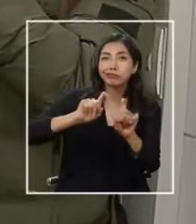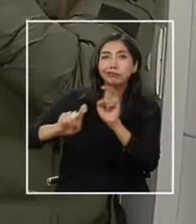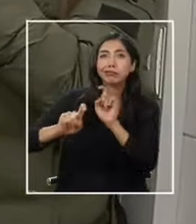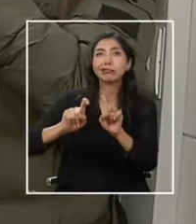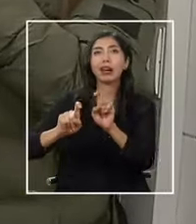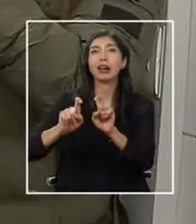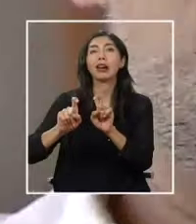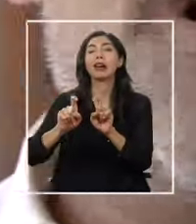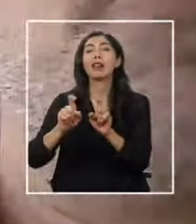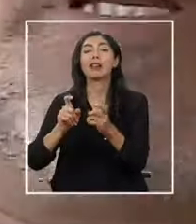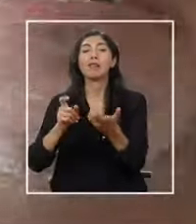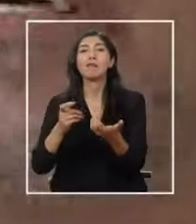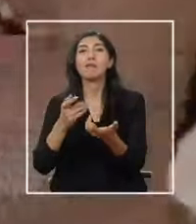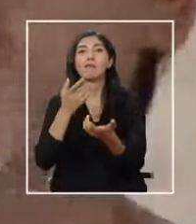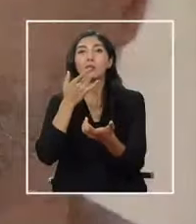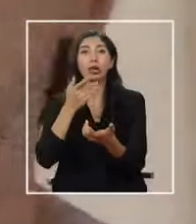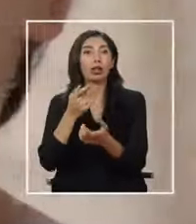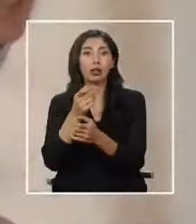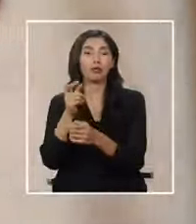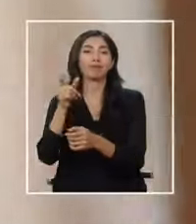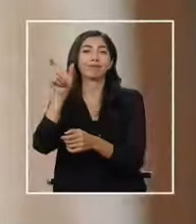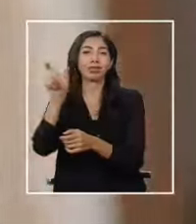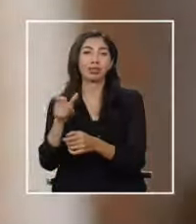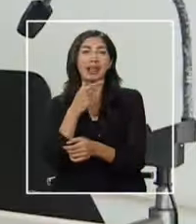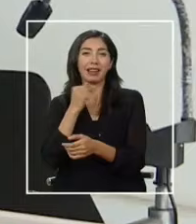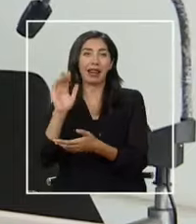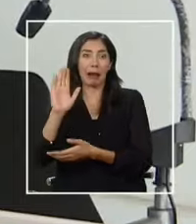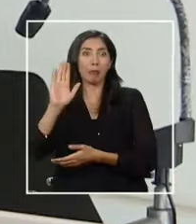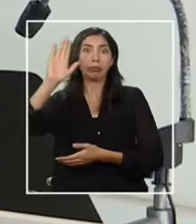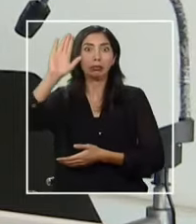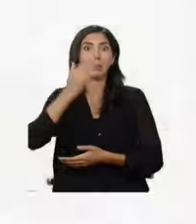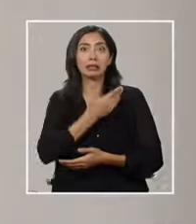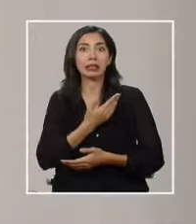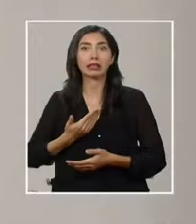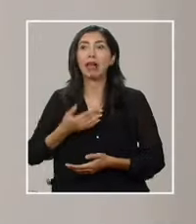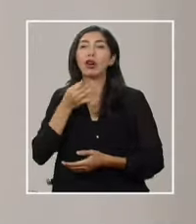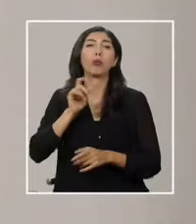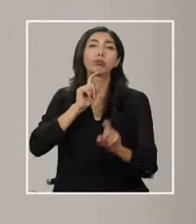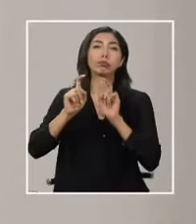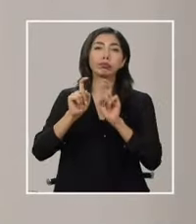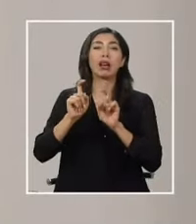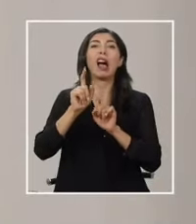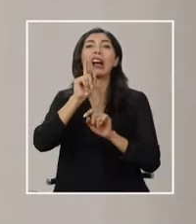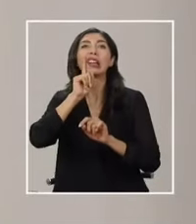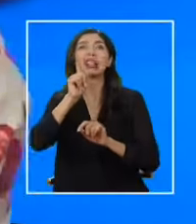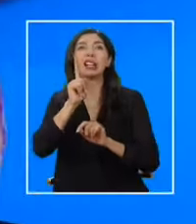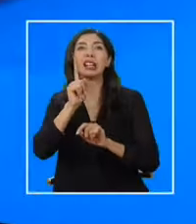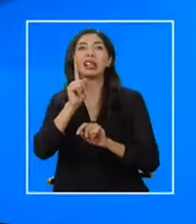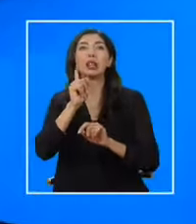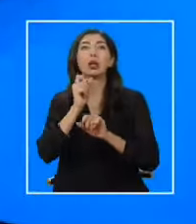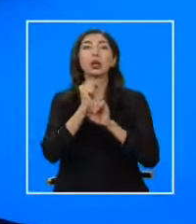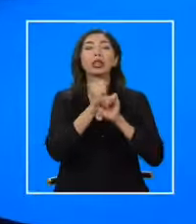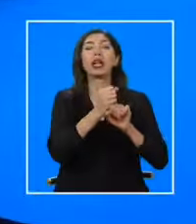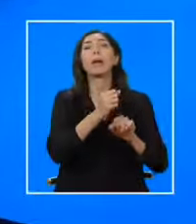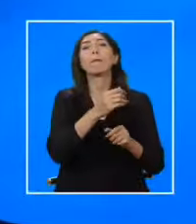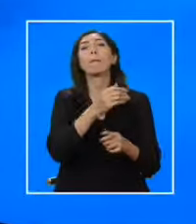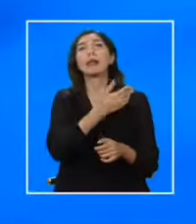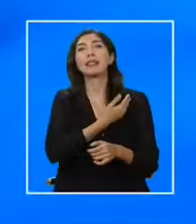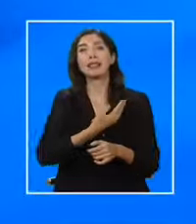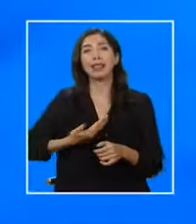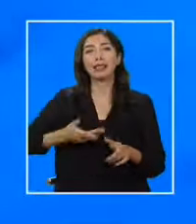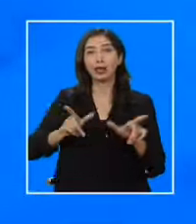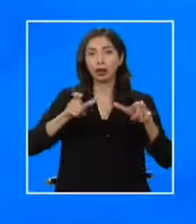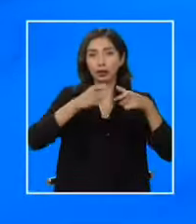de inhabilitarlo para otra eventual candidatura presidencial, como aseguró, fueron para el presidente del Consejo de Defensa del Estado y